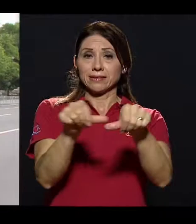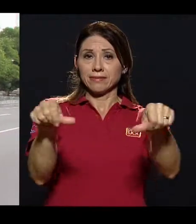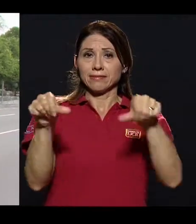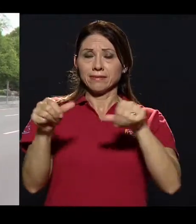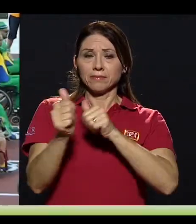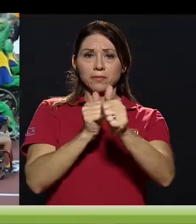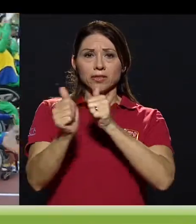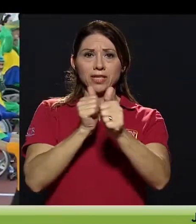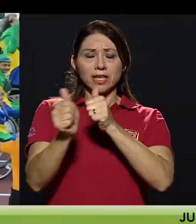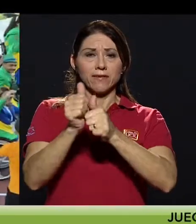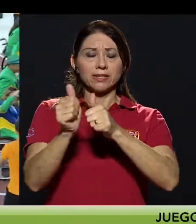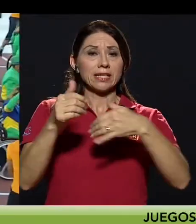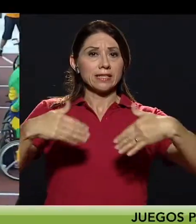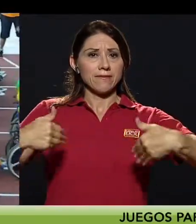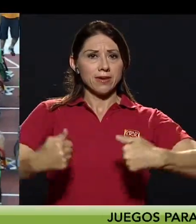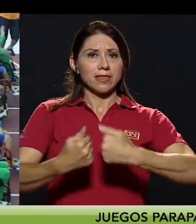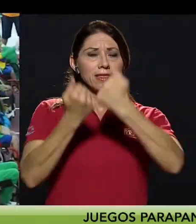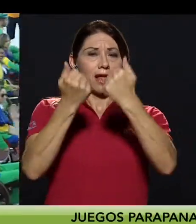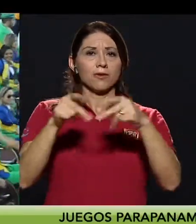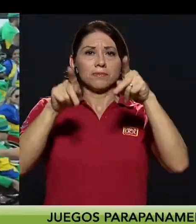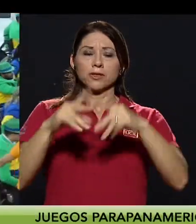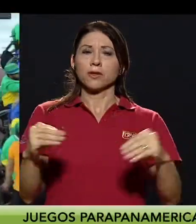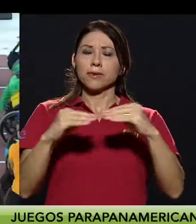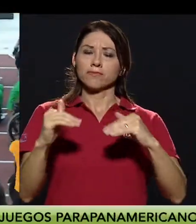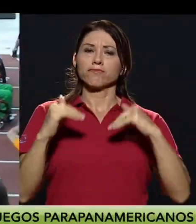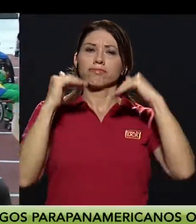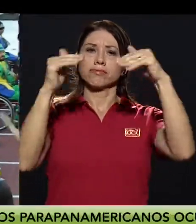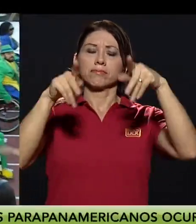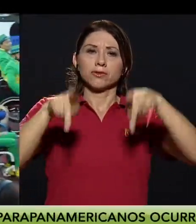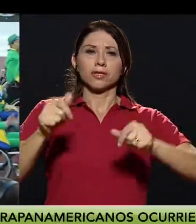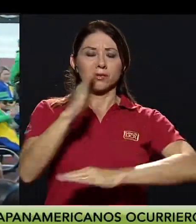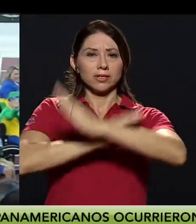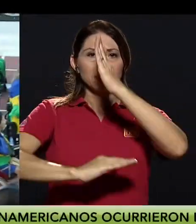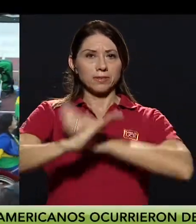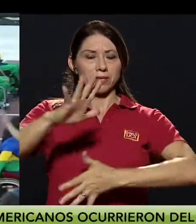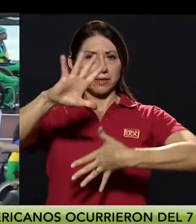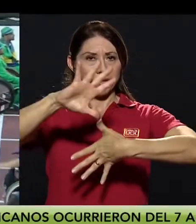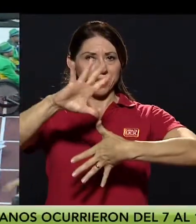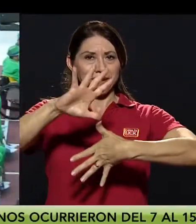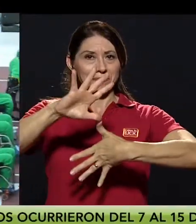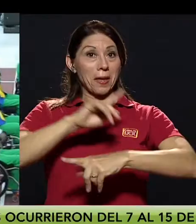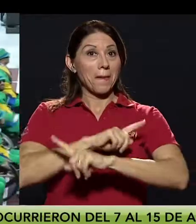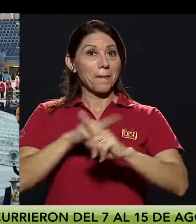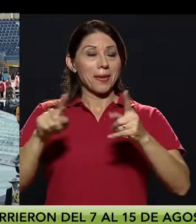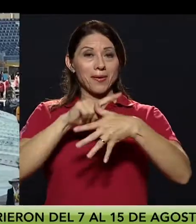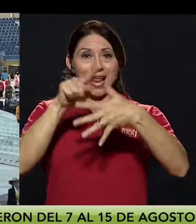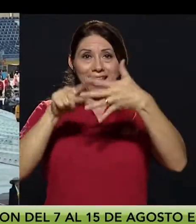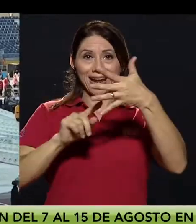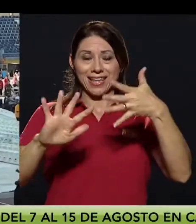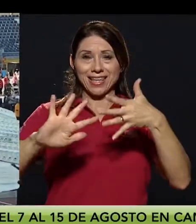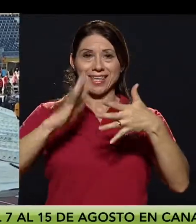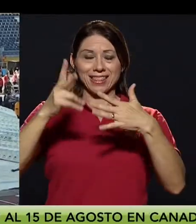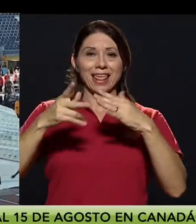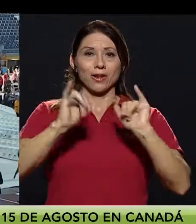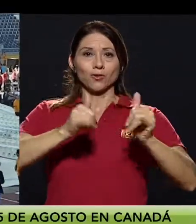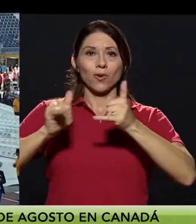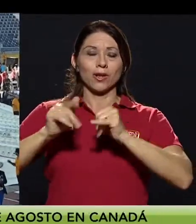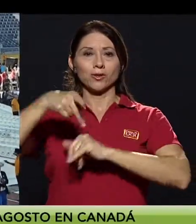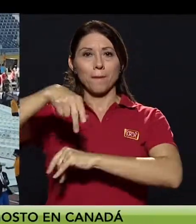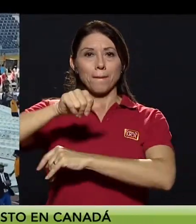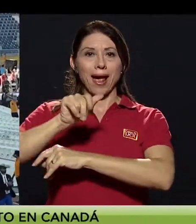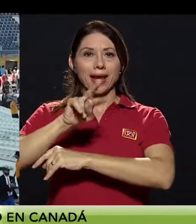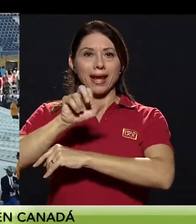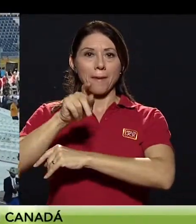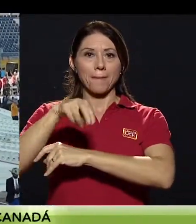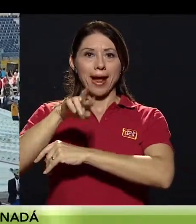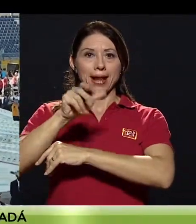16 disciplinas deportivas se enfrentaron a la élite del deporte paralímpico de América. Pero la quinta edición de los Juegos para